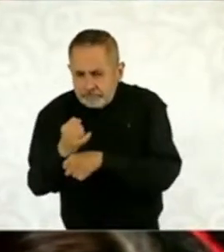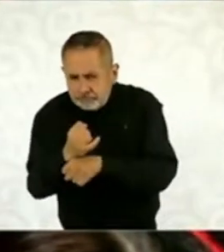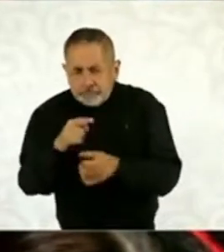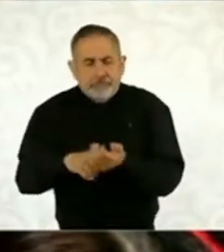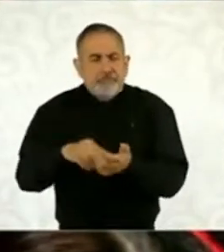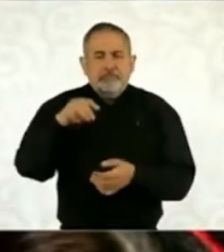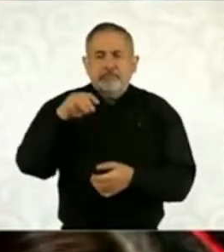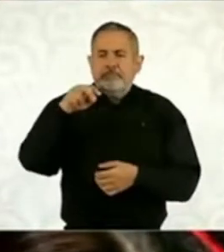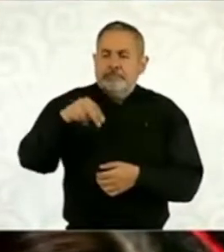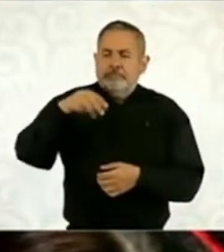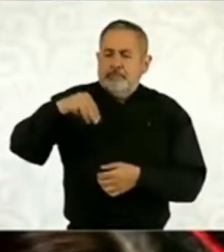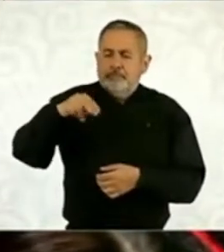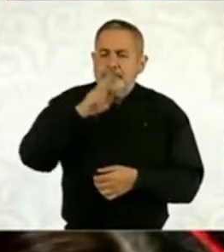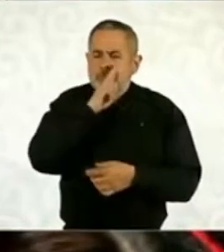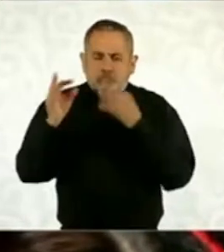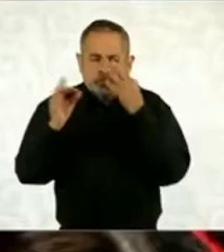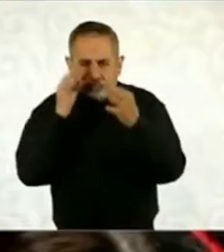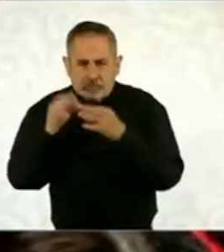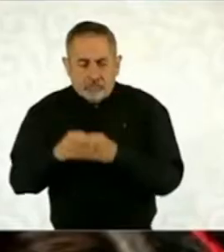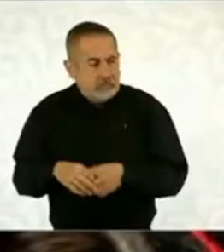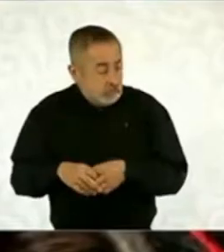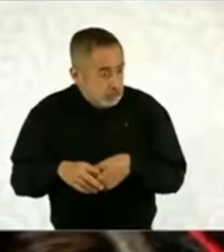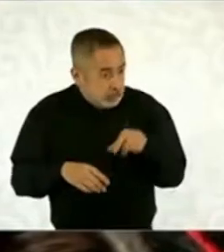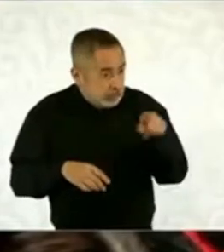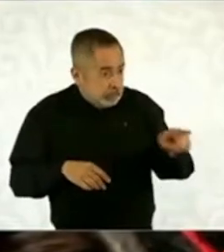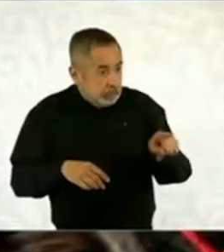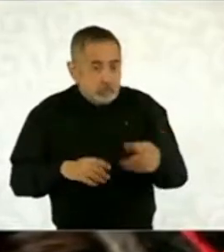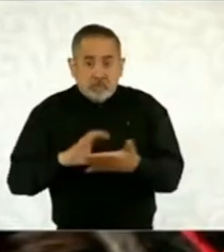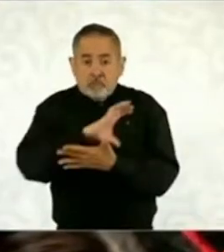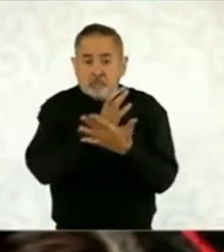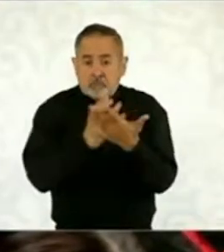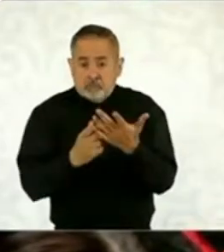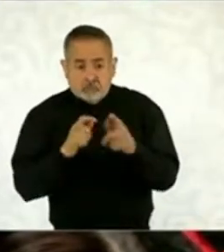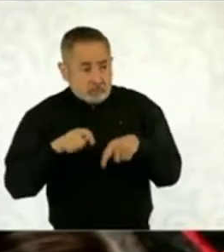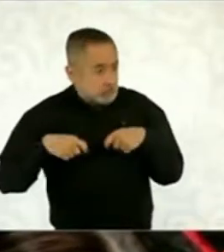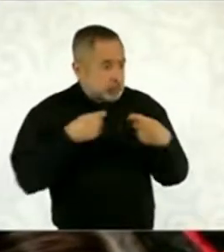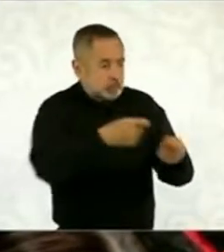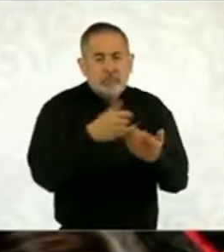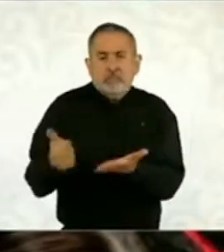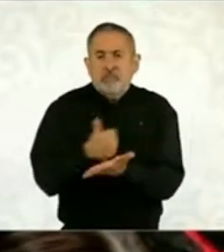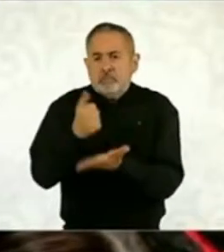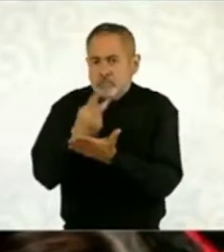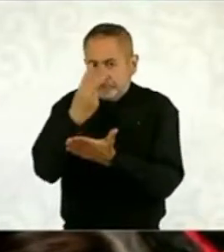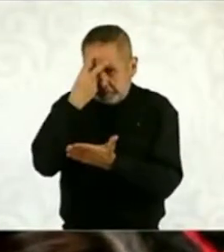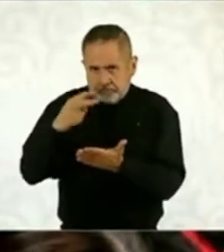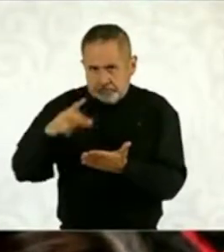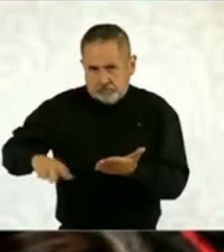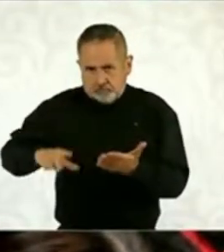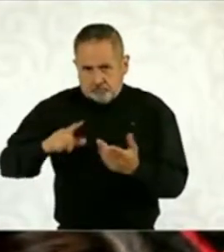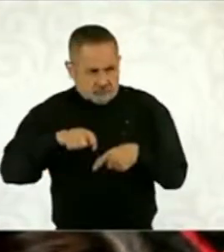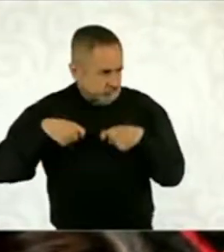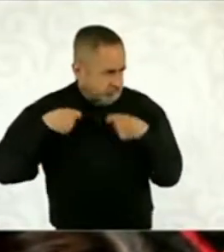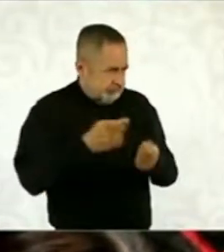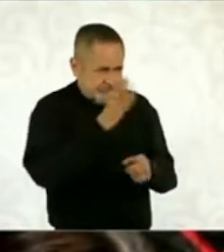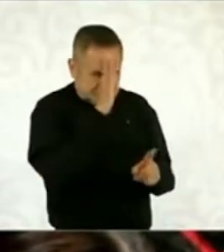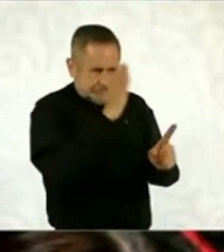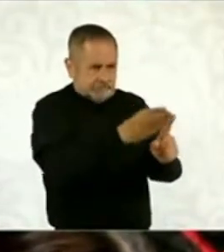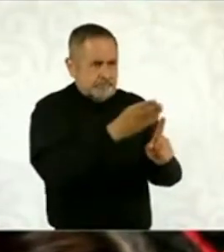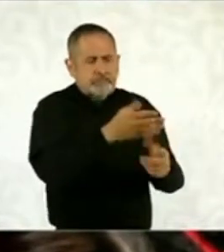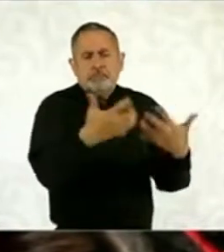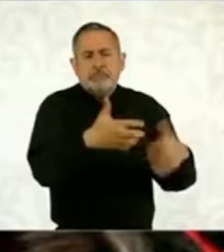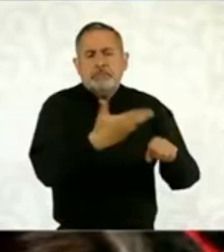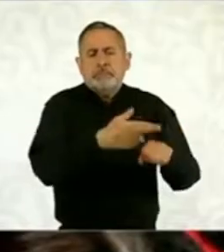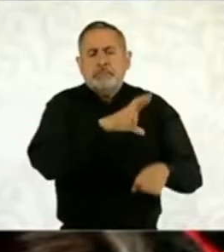LM Noticias sobre una adjudicación millonaria que hizo el gobierno de la Ciudad de México de forma directa a una empresa